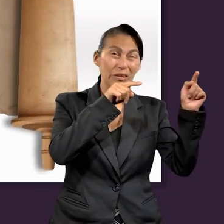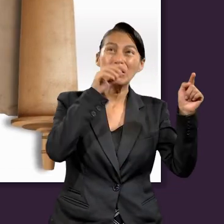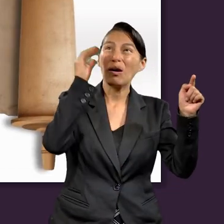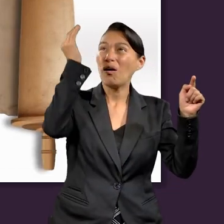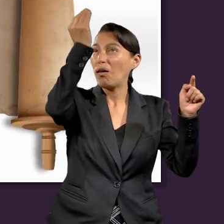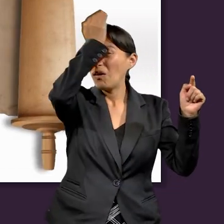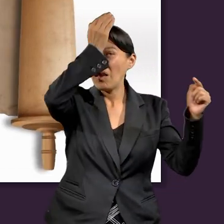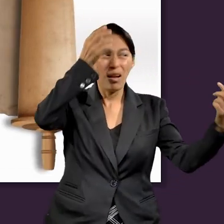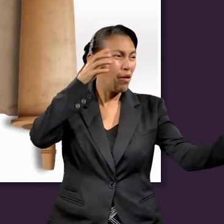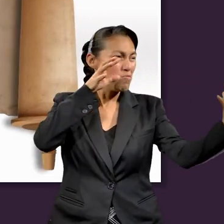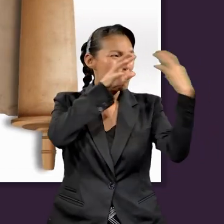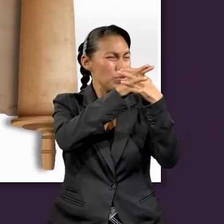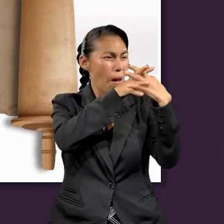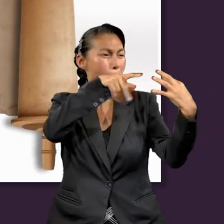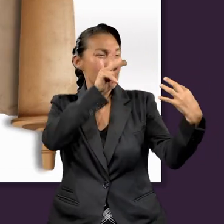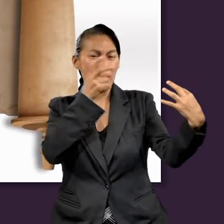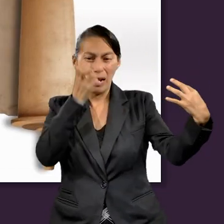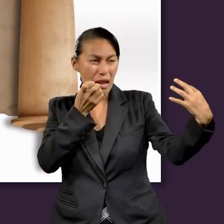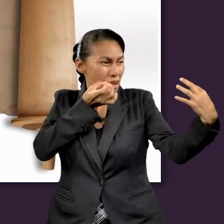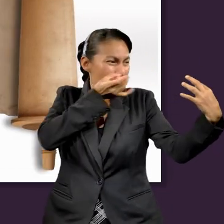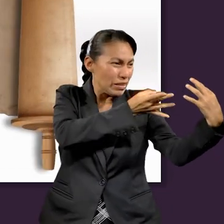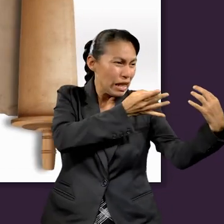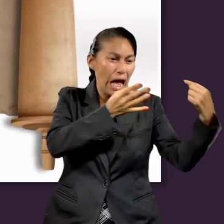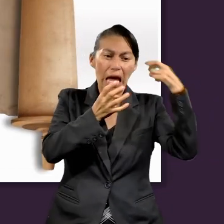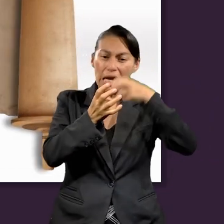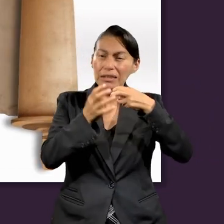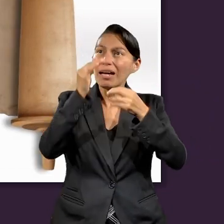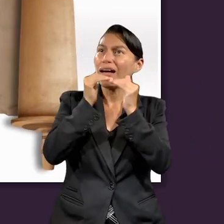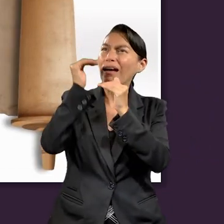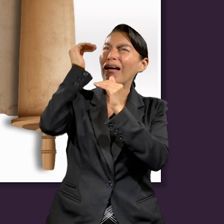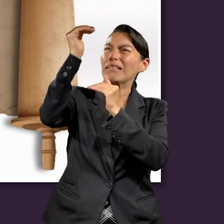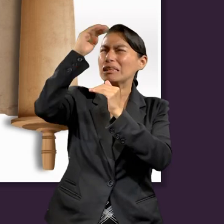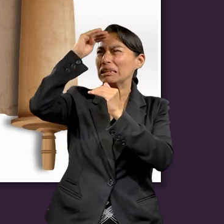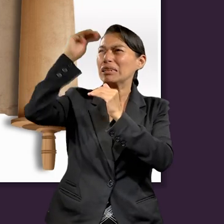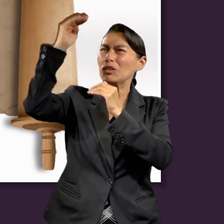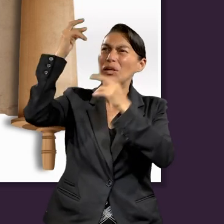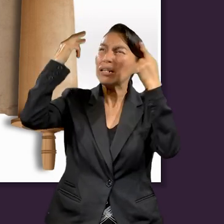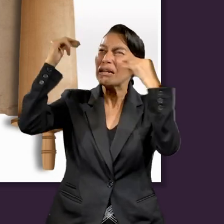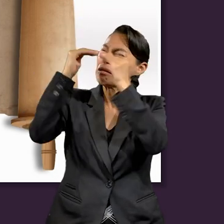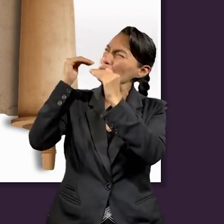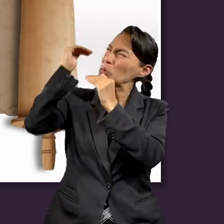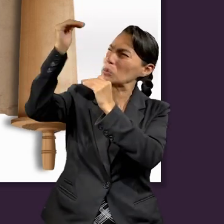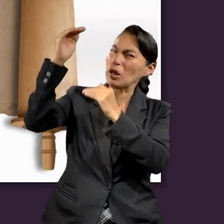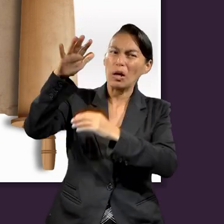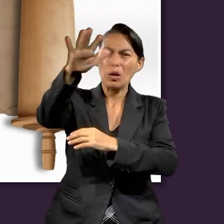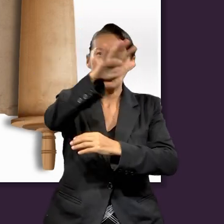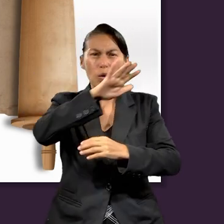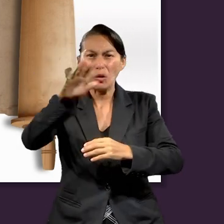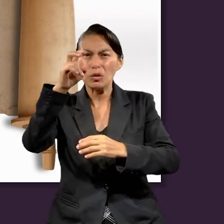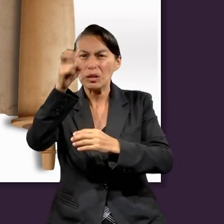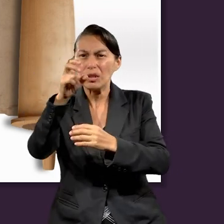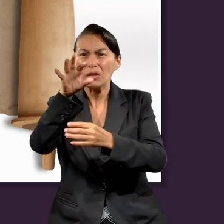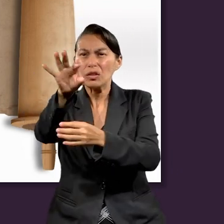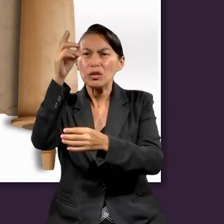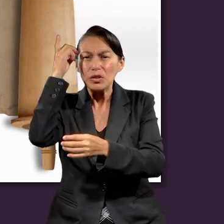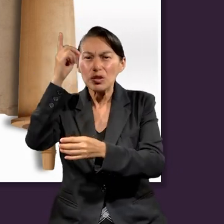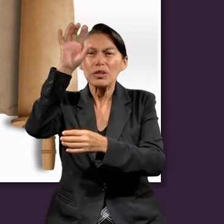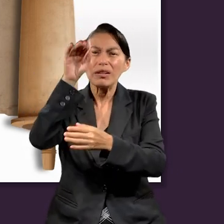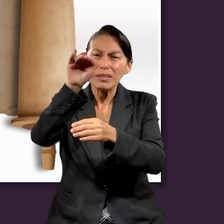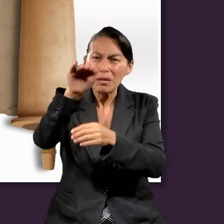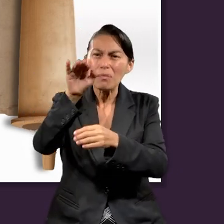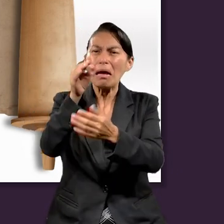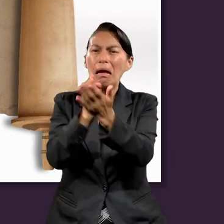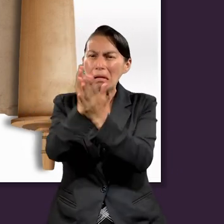Pelearán contra el Cordero, pero el Cordero los vencerá, porque es Señor de señores y Rey de reyes, y los que están con él son